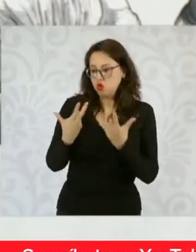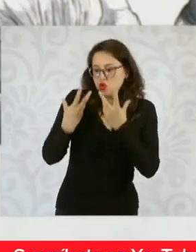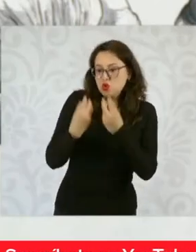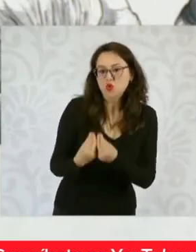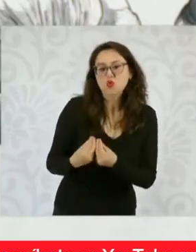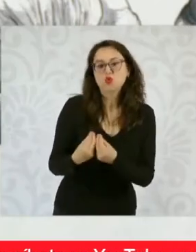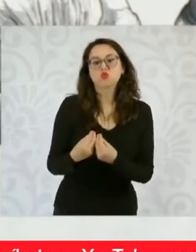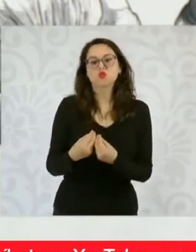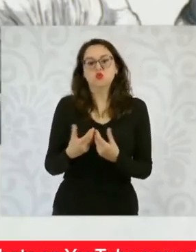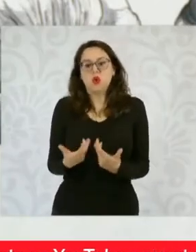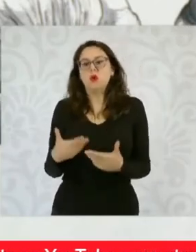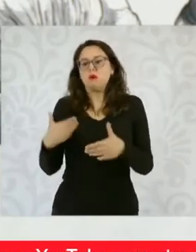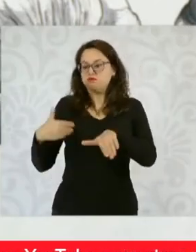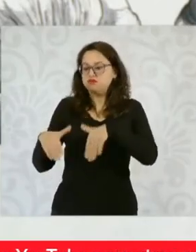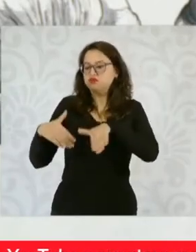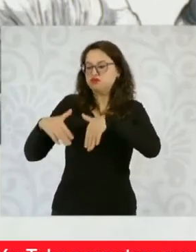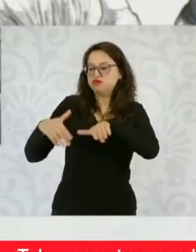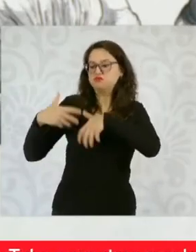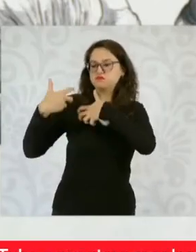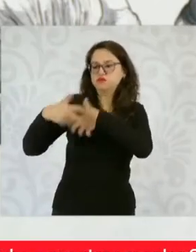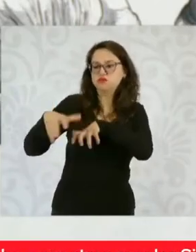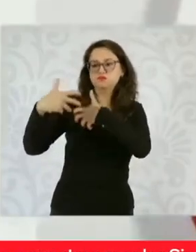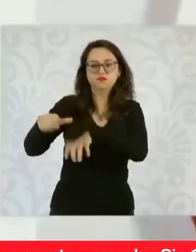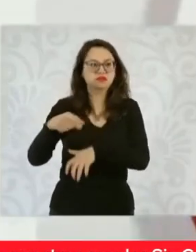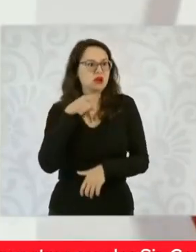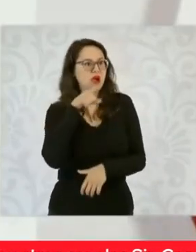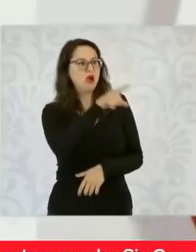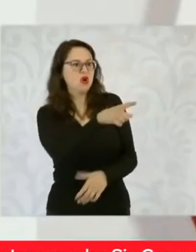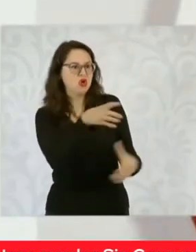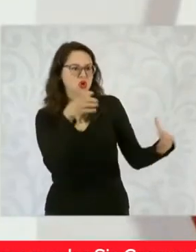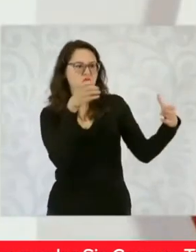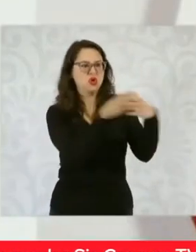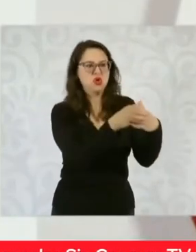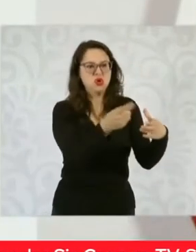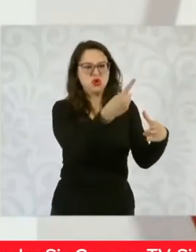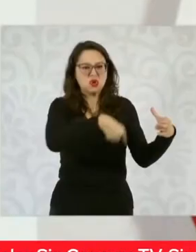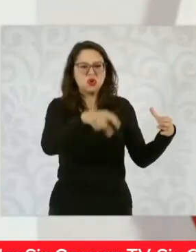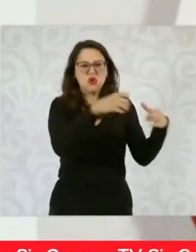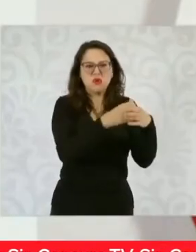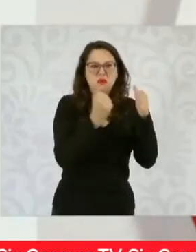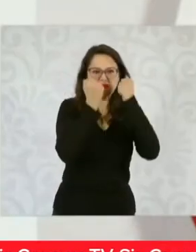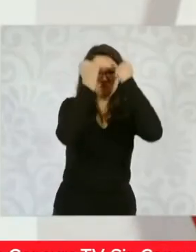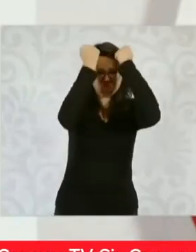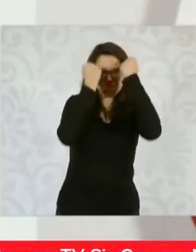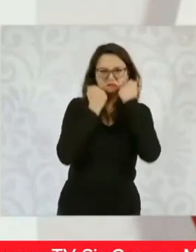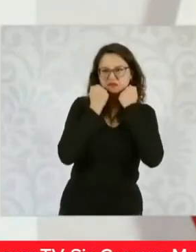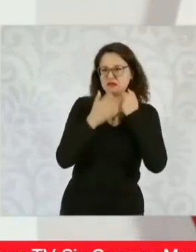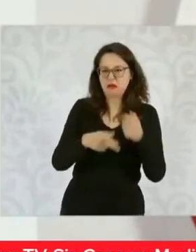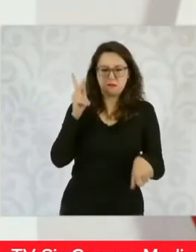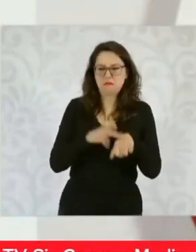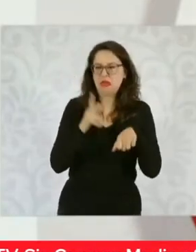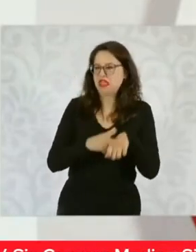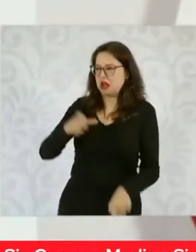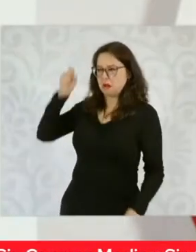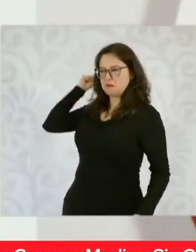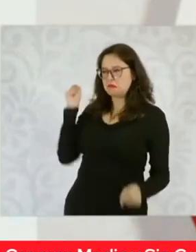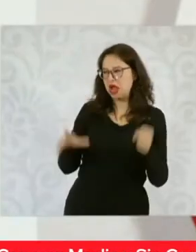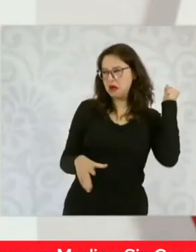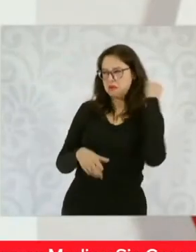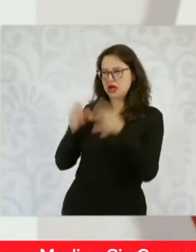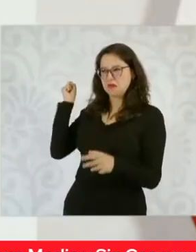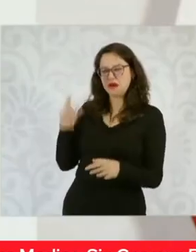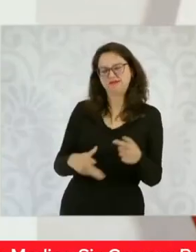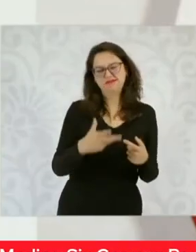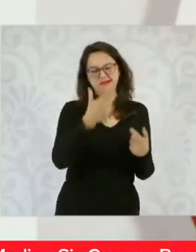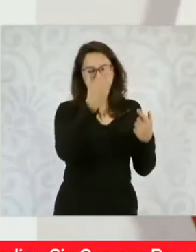un grupo de porros que habían sido contratados nos apedrearon.